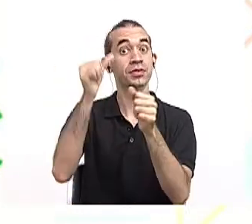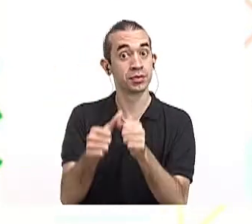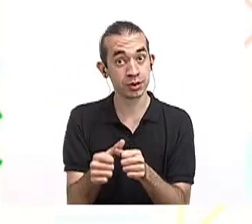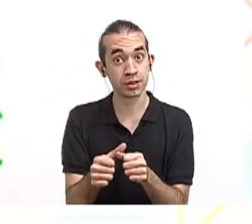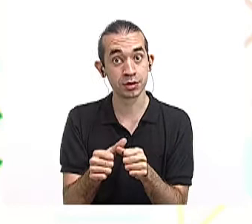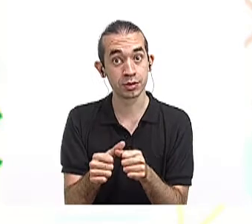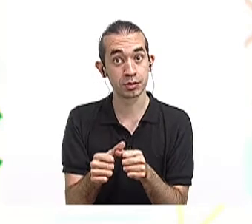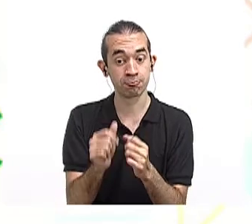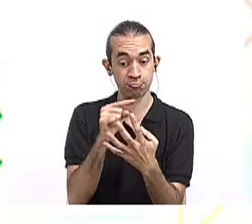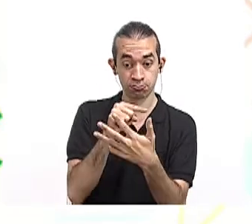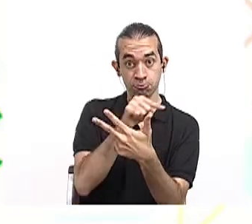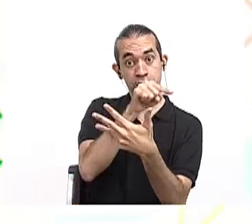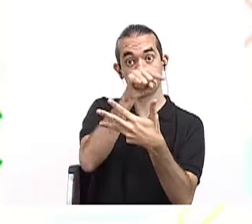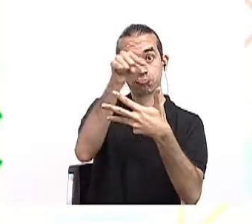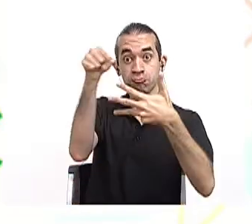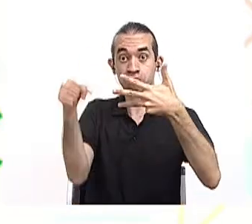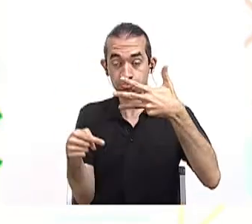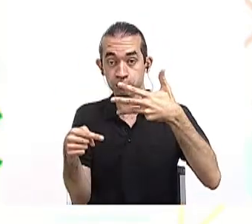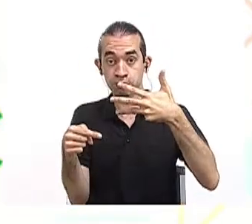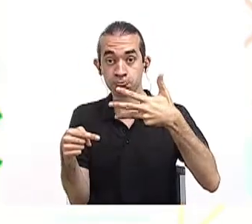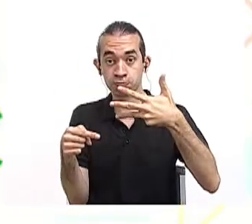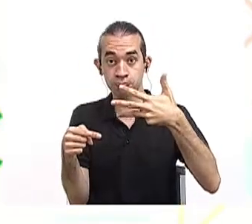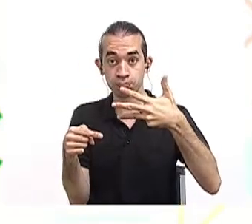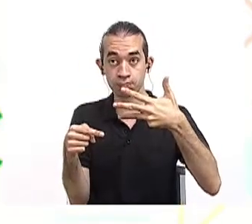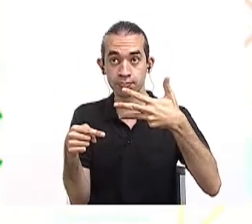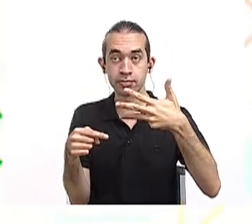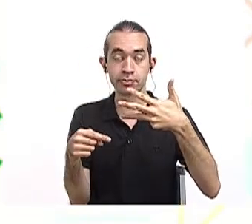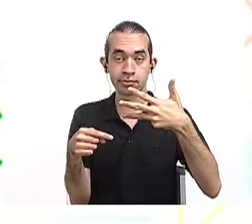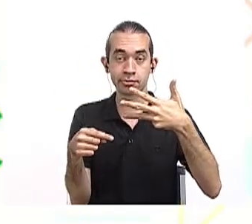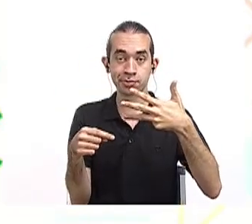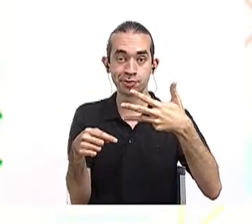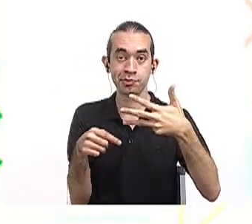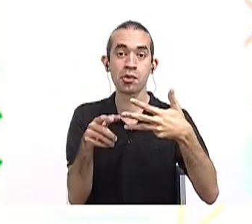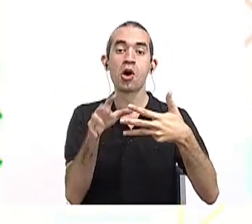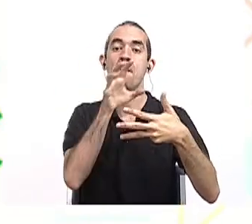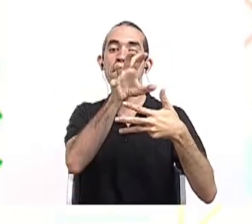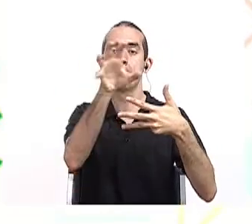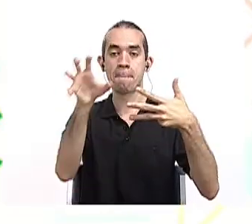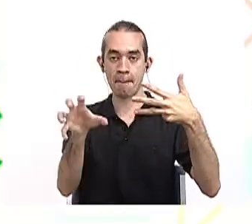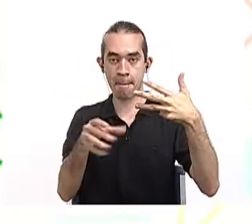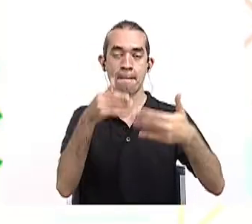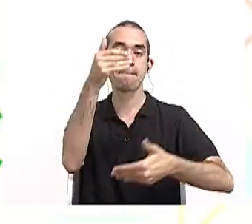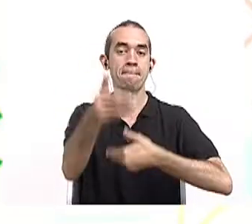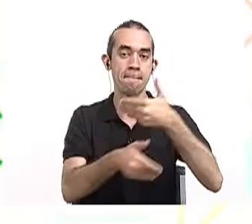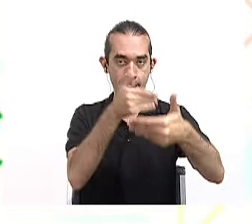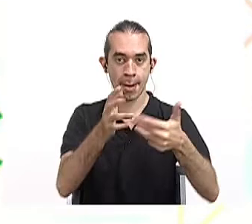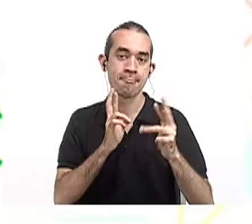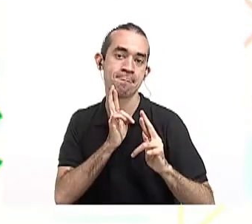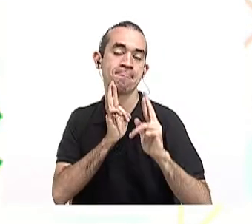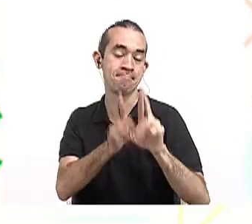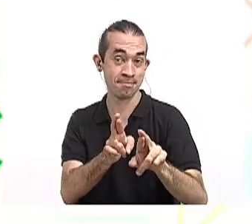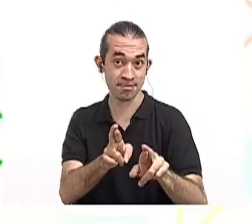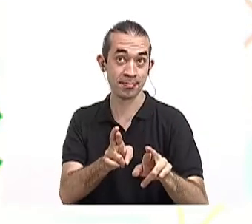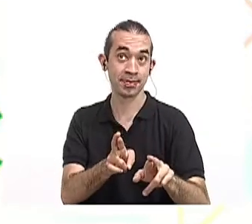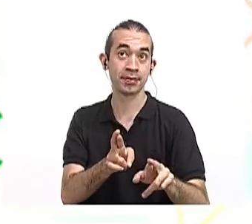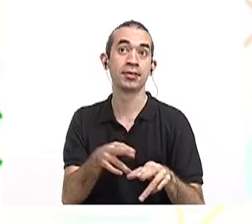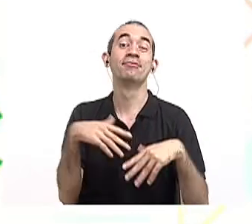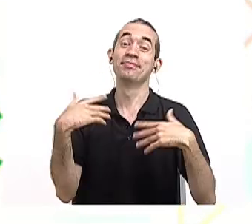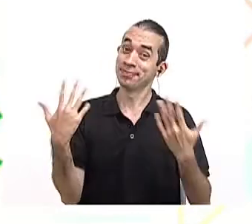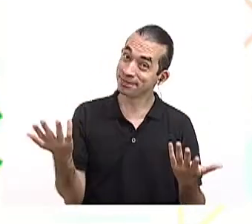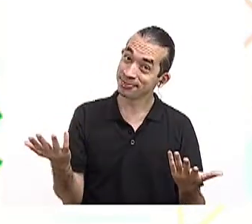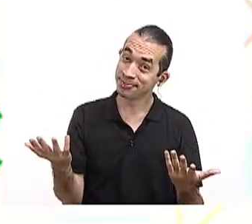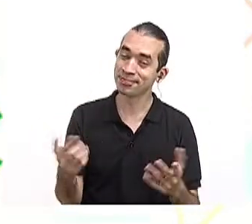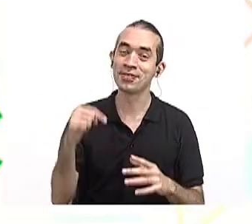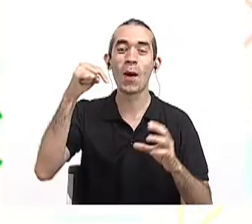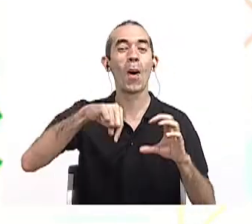cada una de estas operaciones tiene su proceso para resolución. Y entonces en